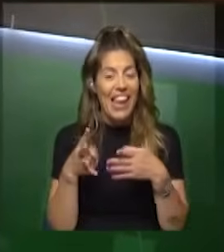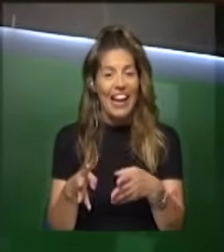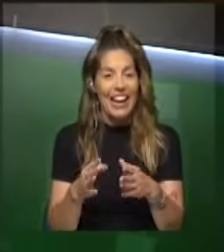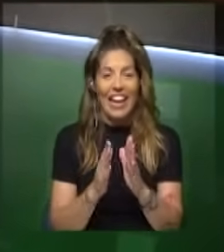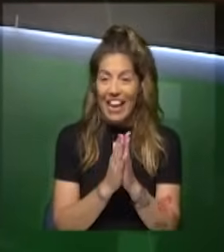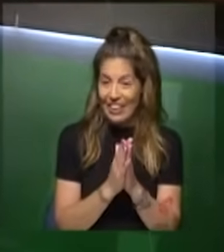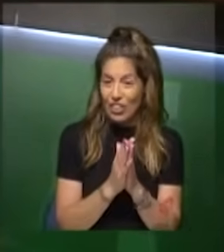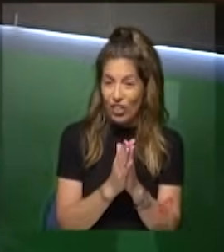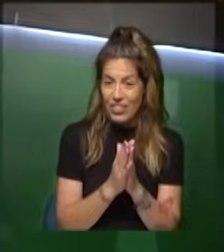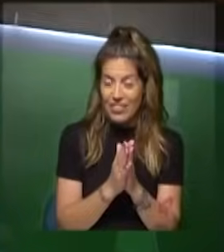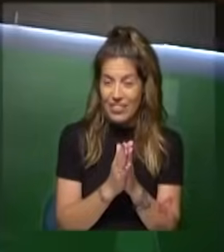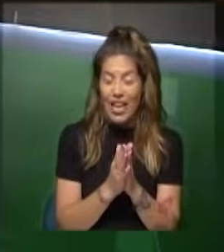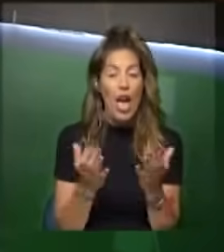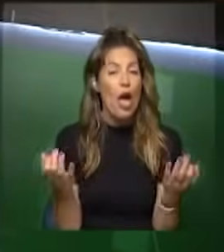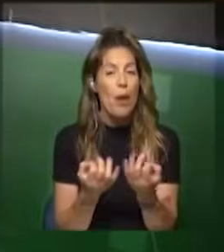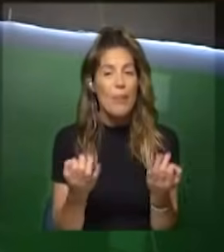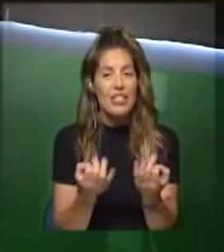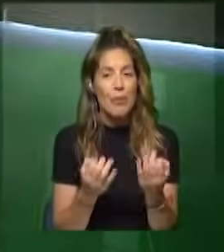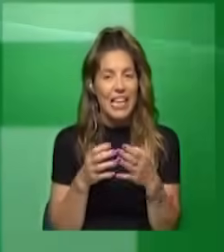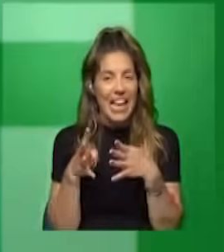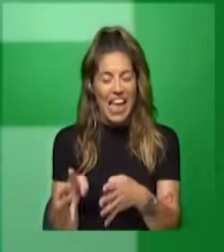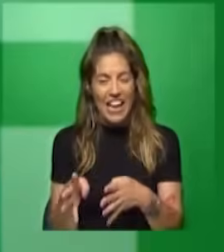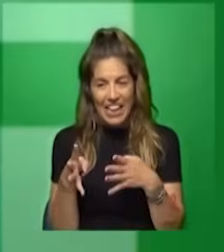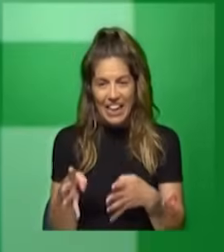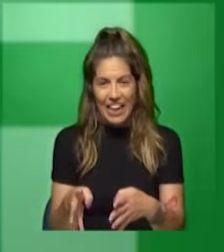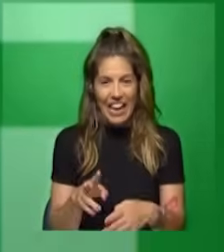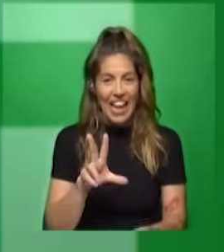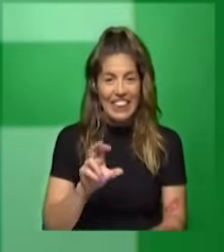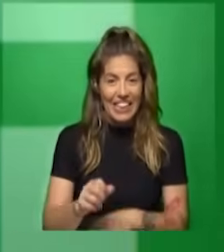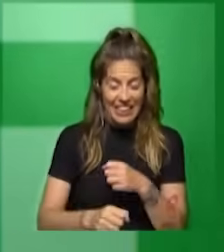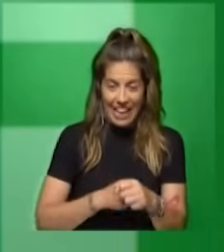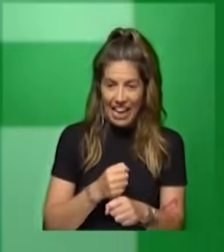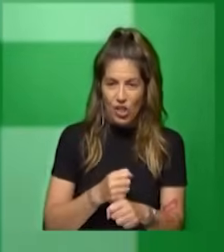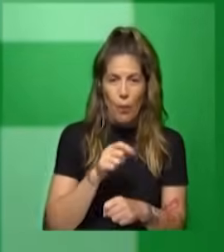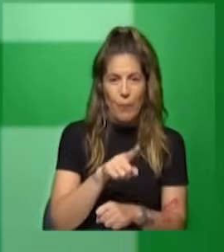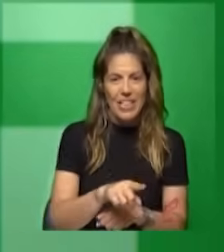religiones, en particular la que se llamó la Guerra de los 30 Años,